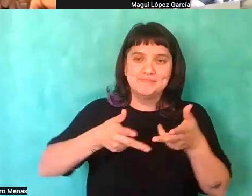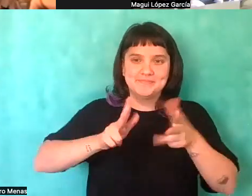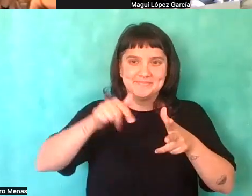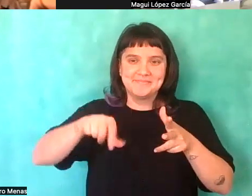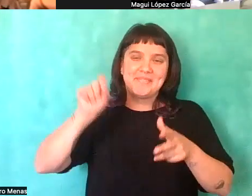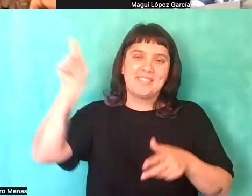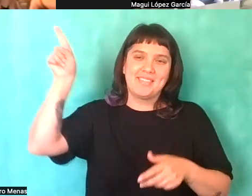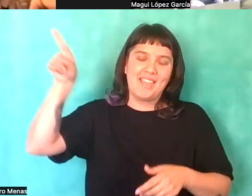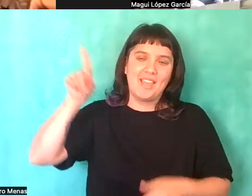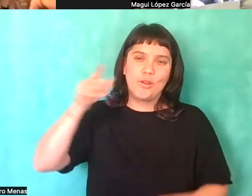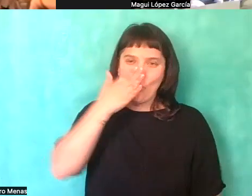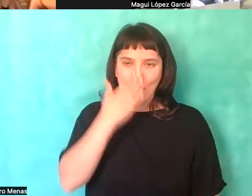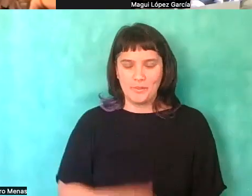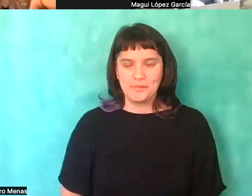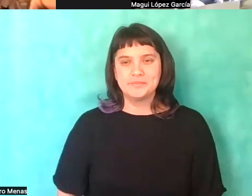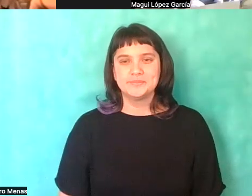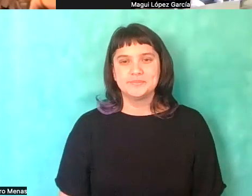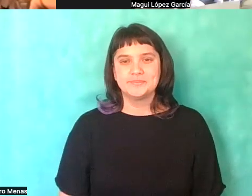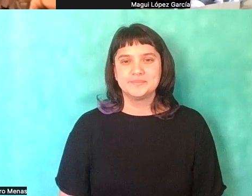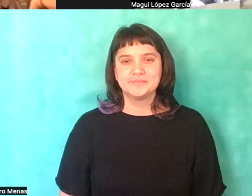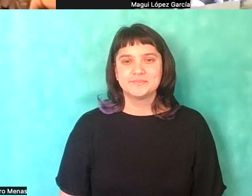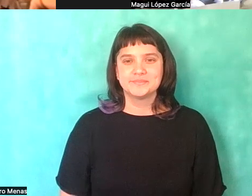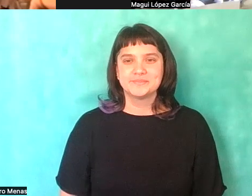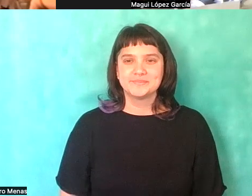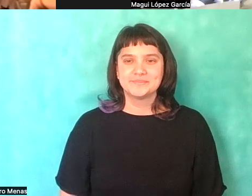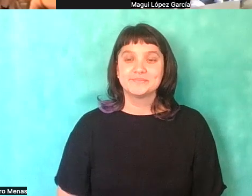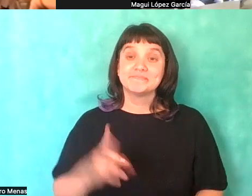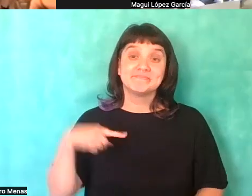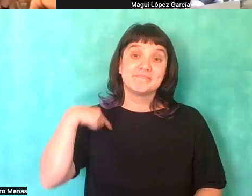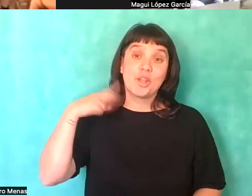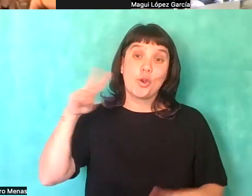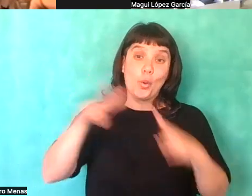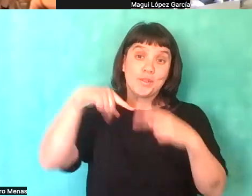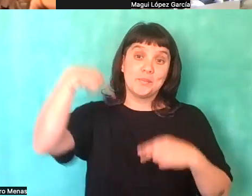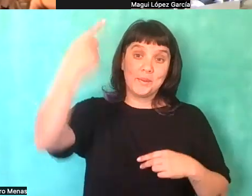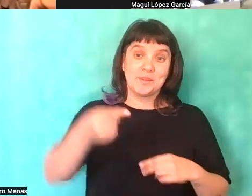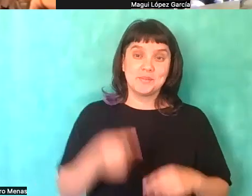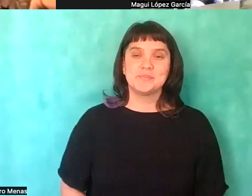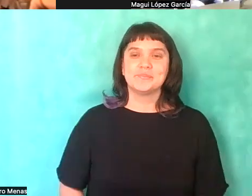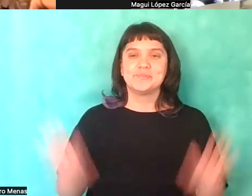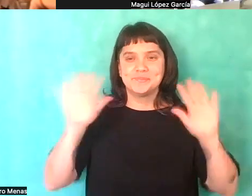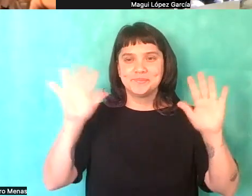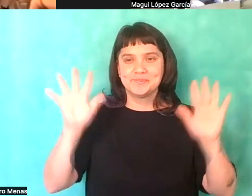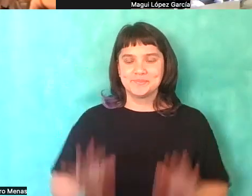Córdoba. Bueno, y nosotros hasta la próxima. Nos vemos. Adiós, adiós.